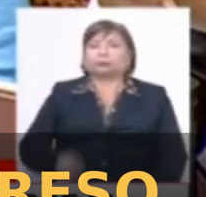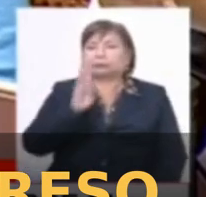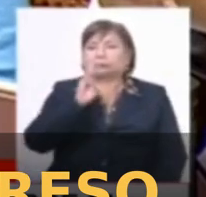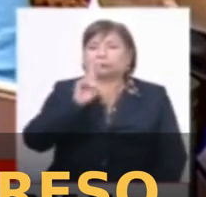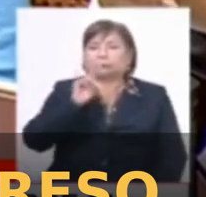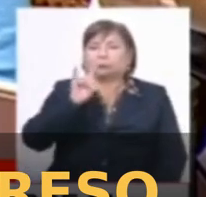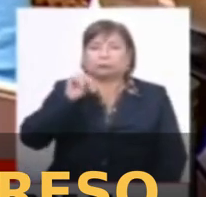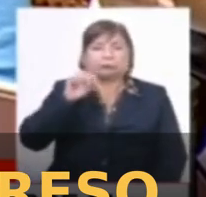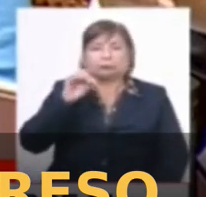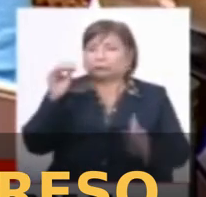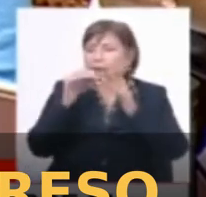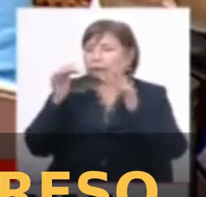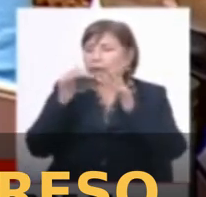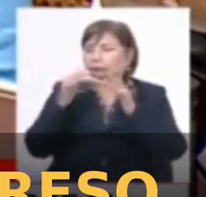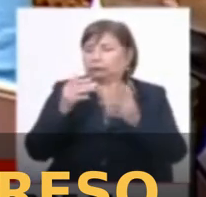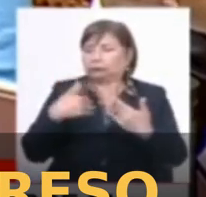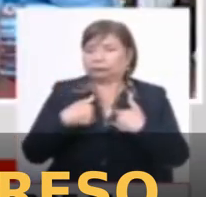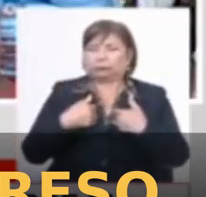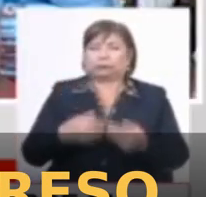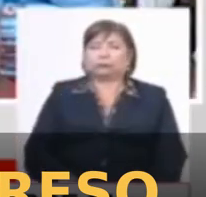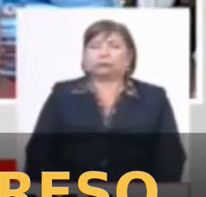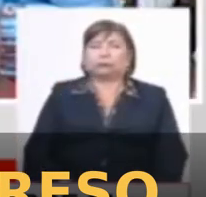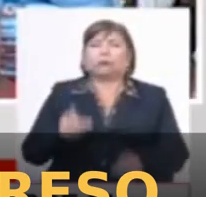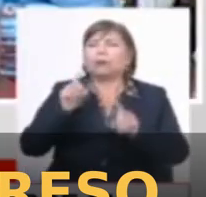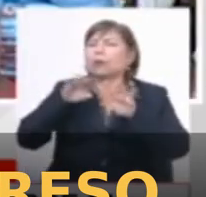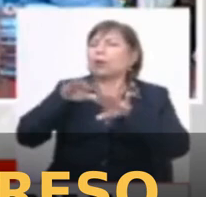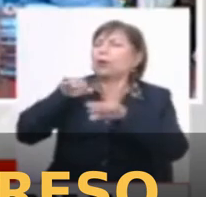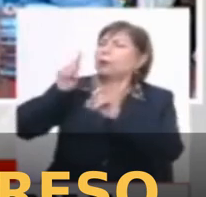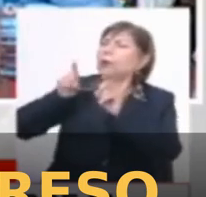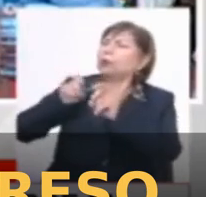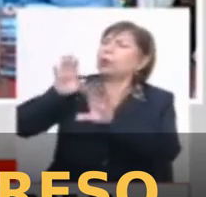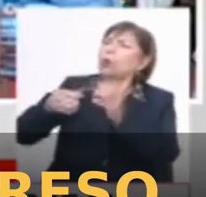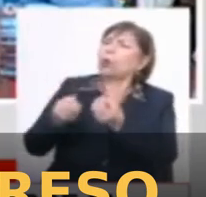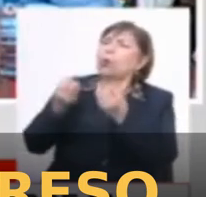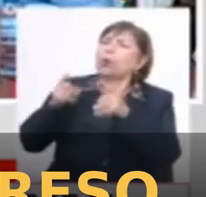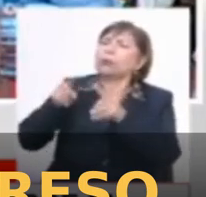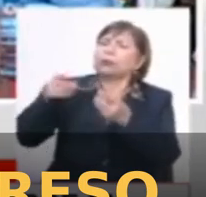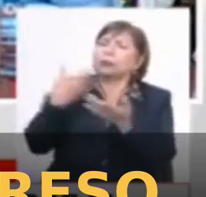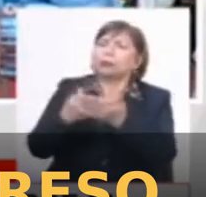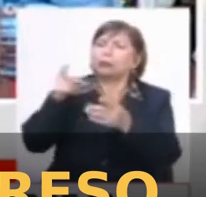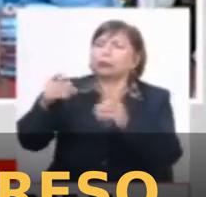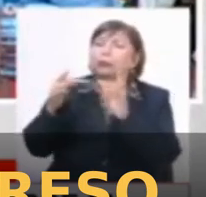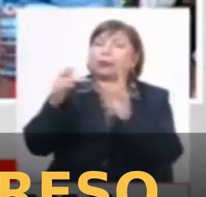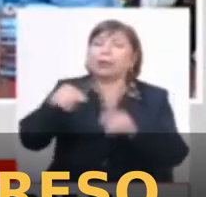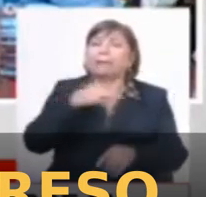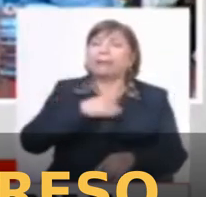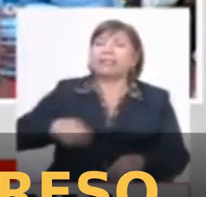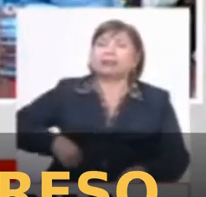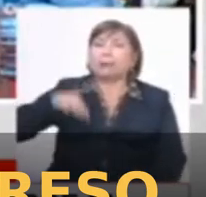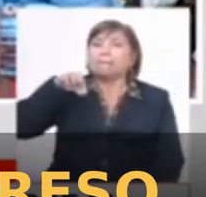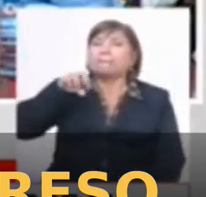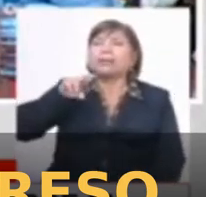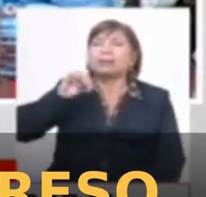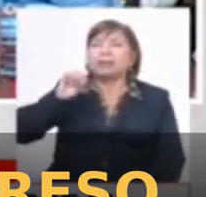no tuvo más contacto conmigo. Ok. ¿Cuándo se llevó a cabo esa reunión donde estaba presente el actual ministro, primer